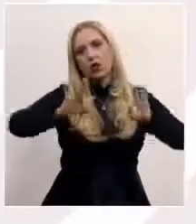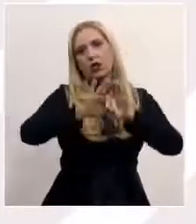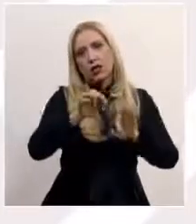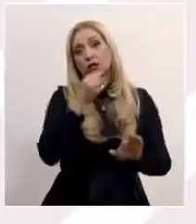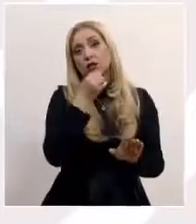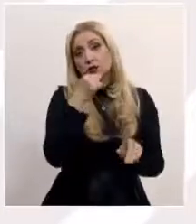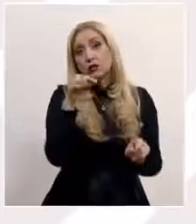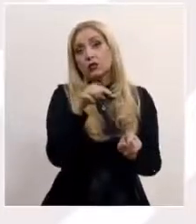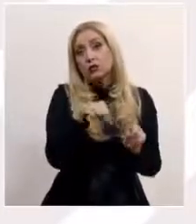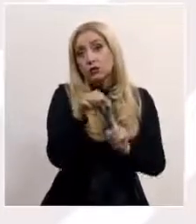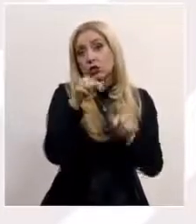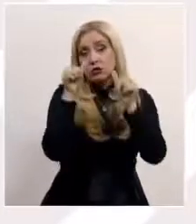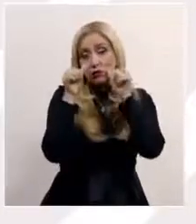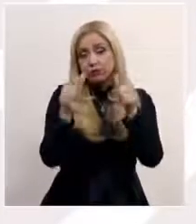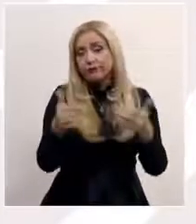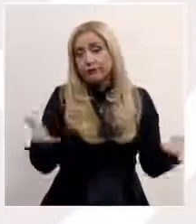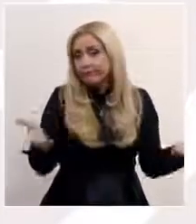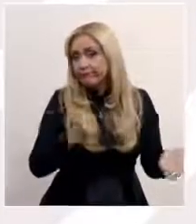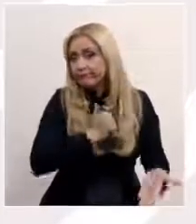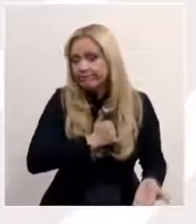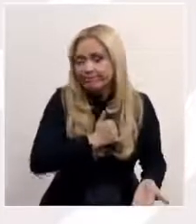políticas públicas, desgraciadamente.